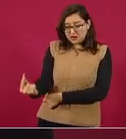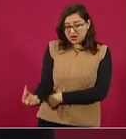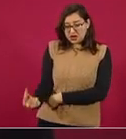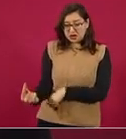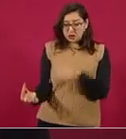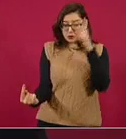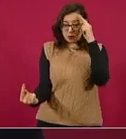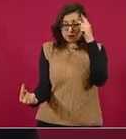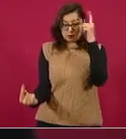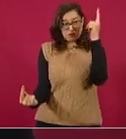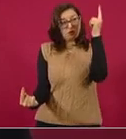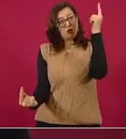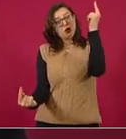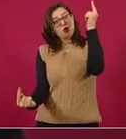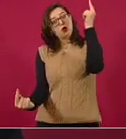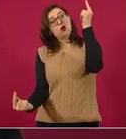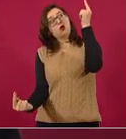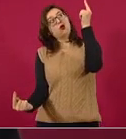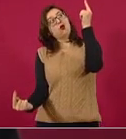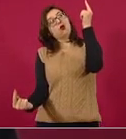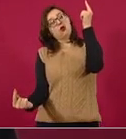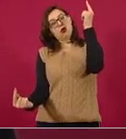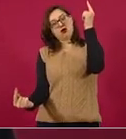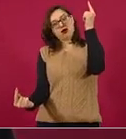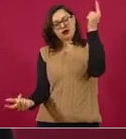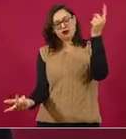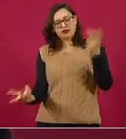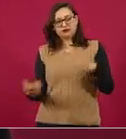Ya después cambió